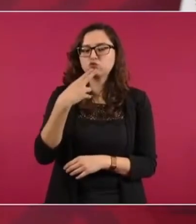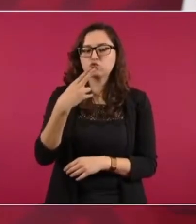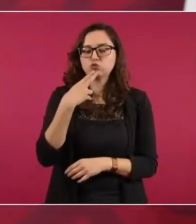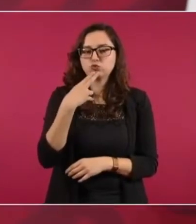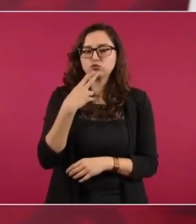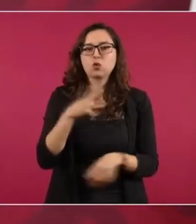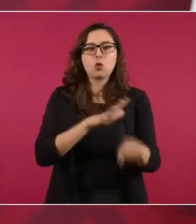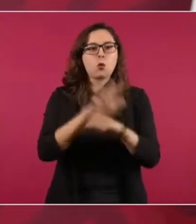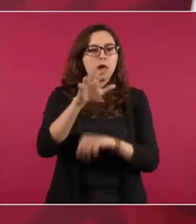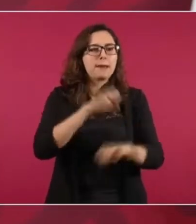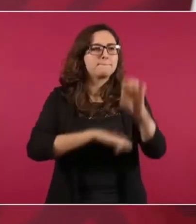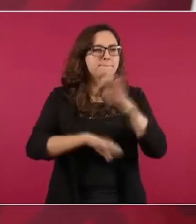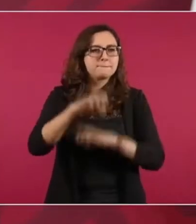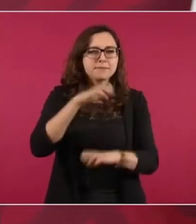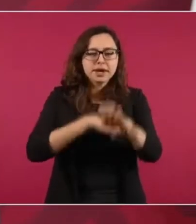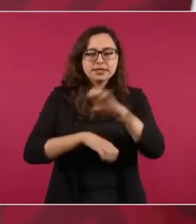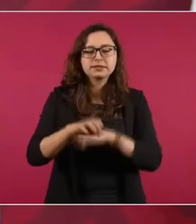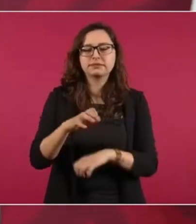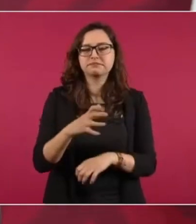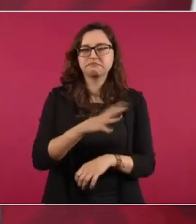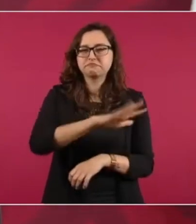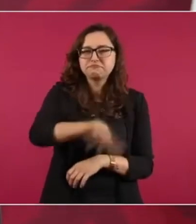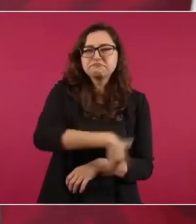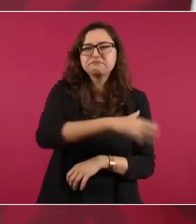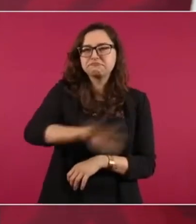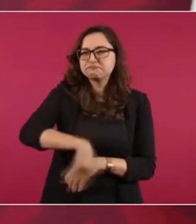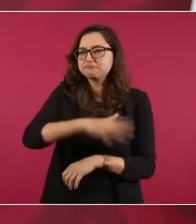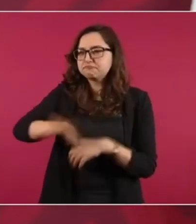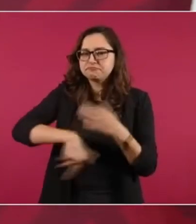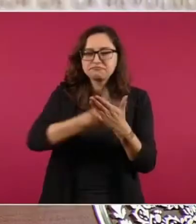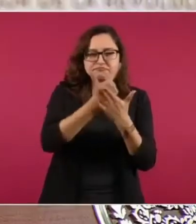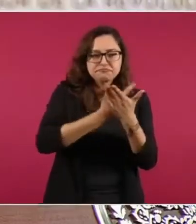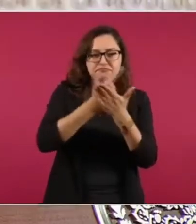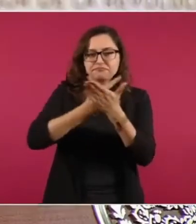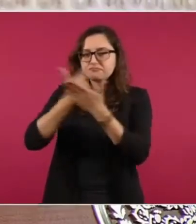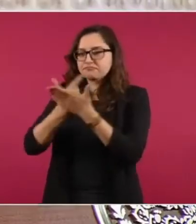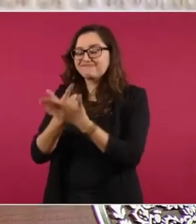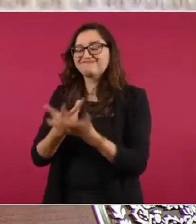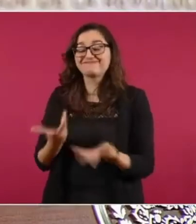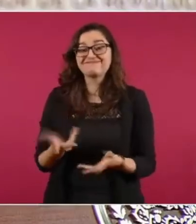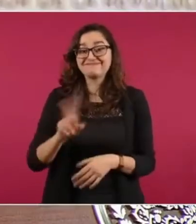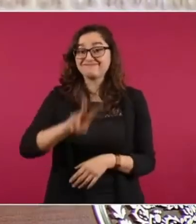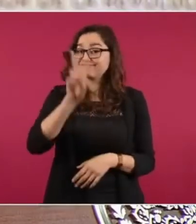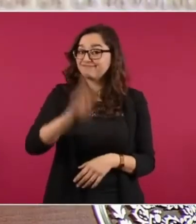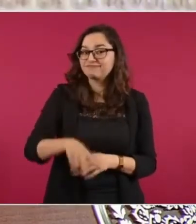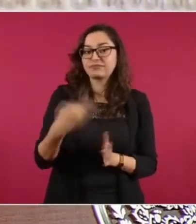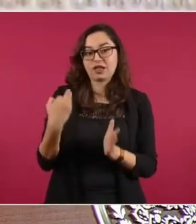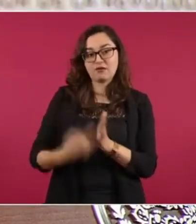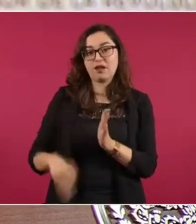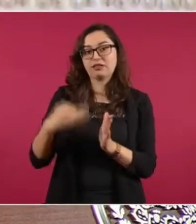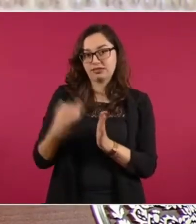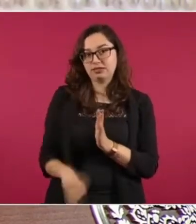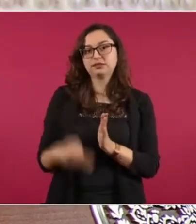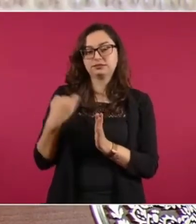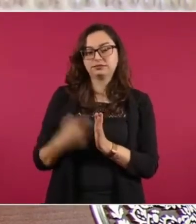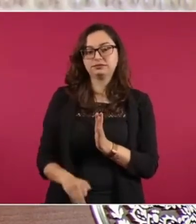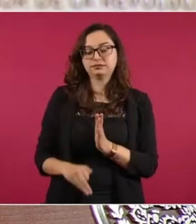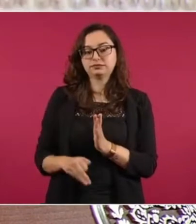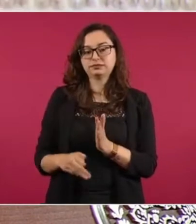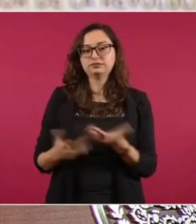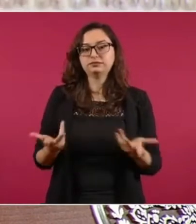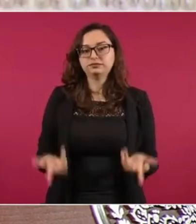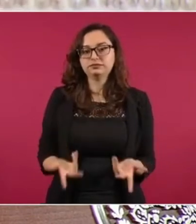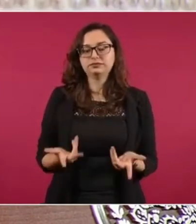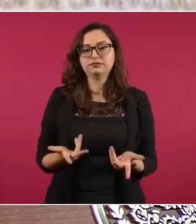con qué empresas. Todo esto porque hace falta que haya